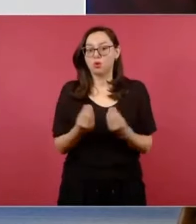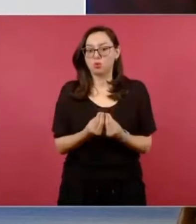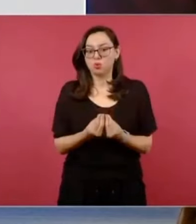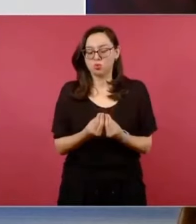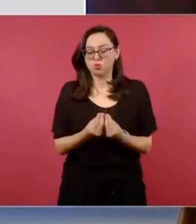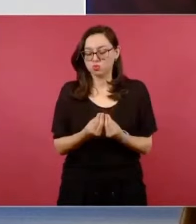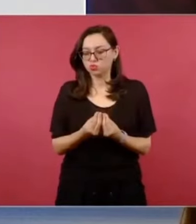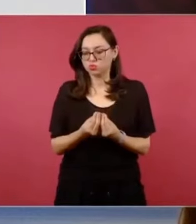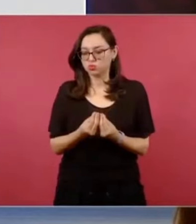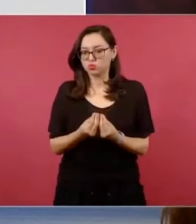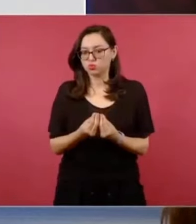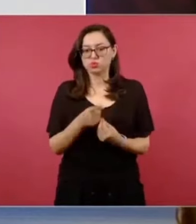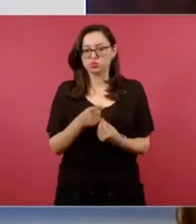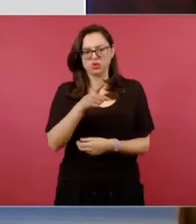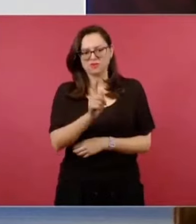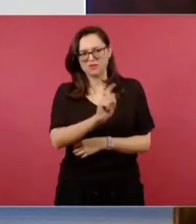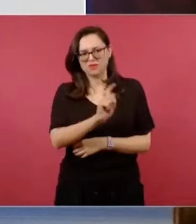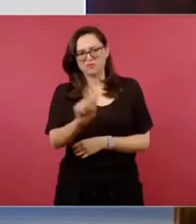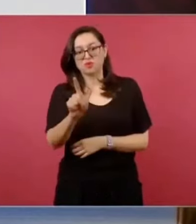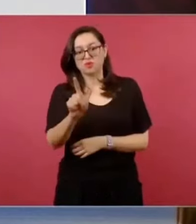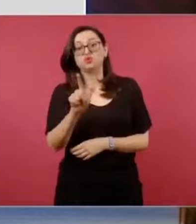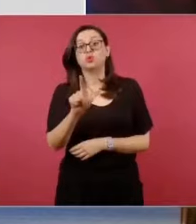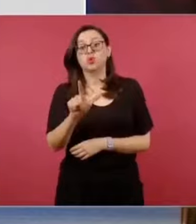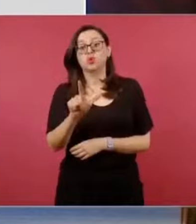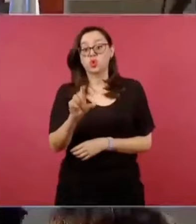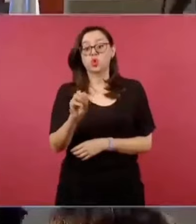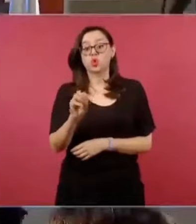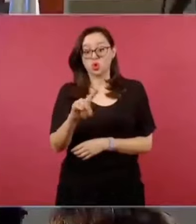llama el conductor famoso? Loret de Mola.